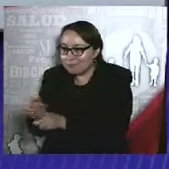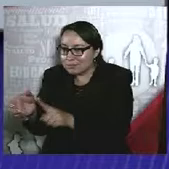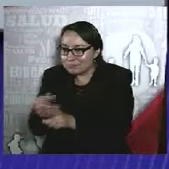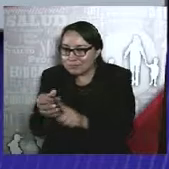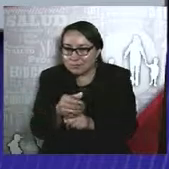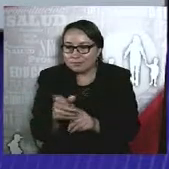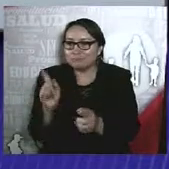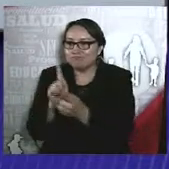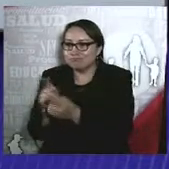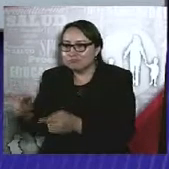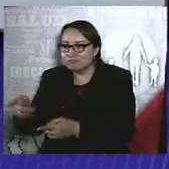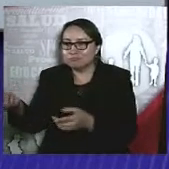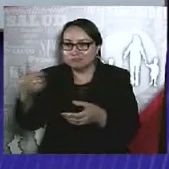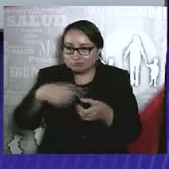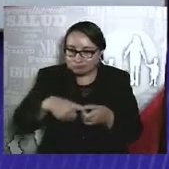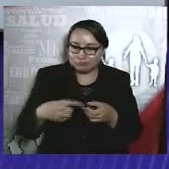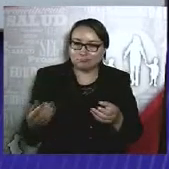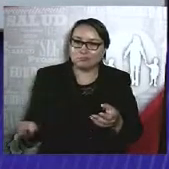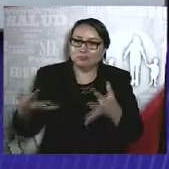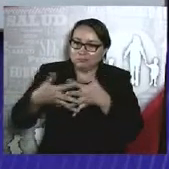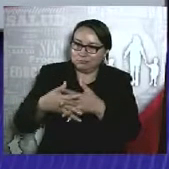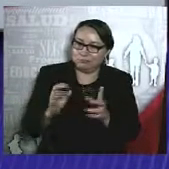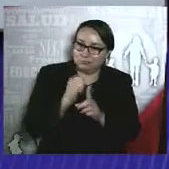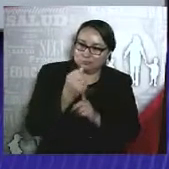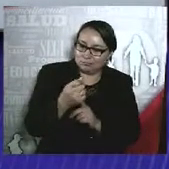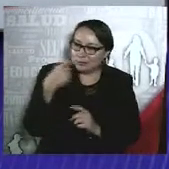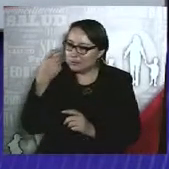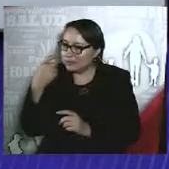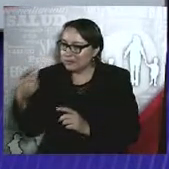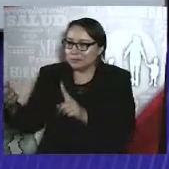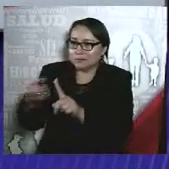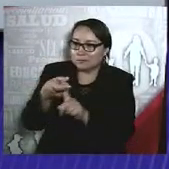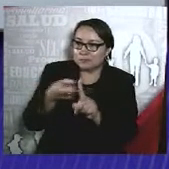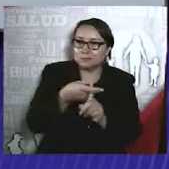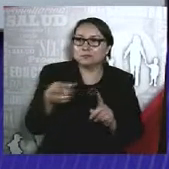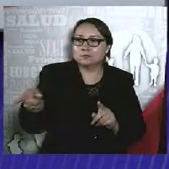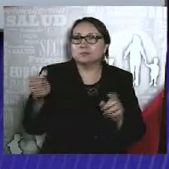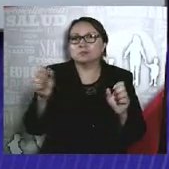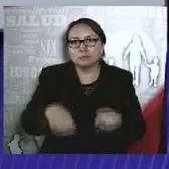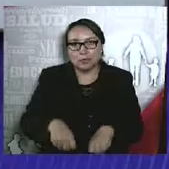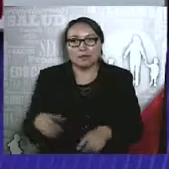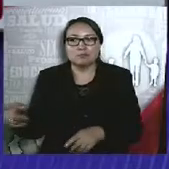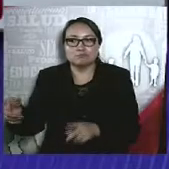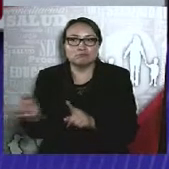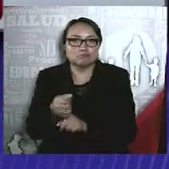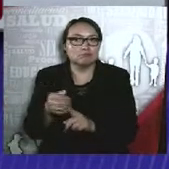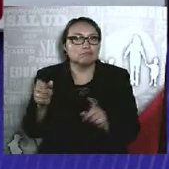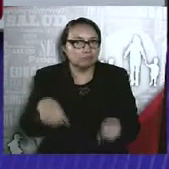seguimiento preciso a la ruta de reintegración de las personas que están actualmente con nosotros.